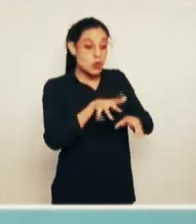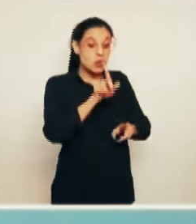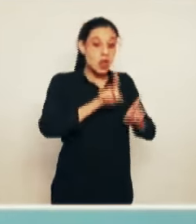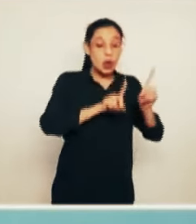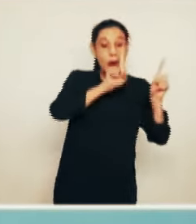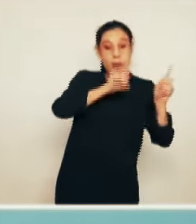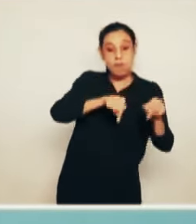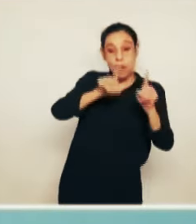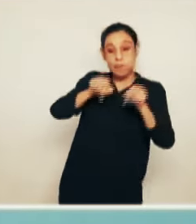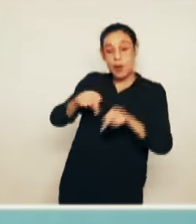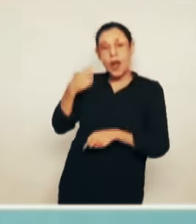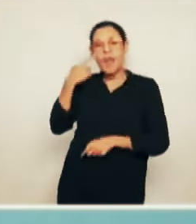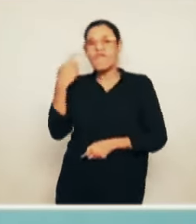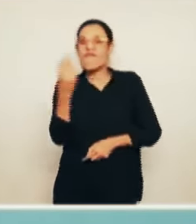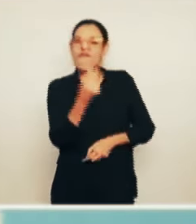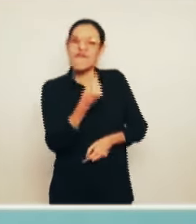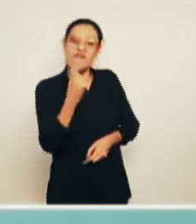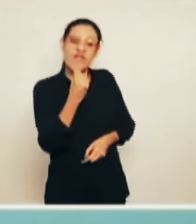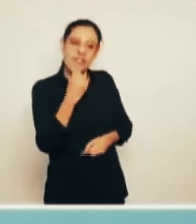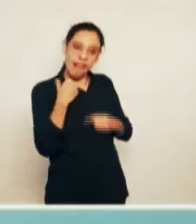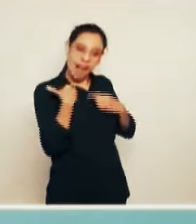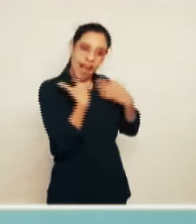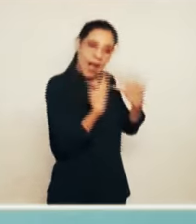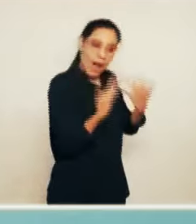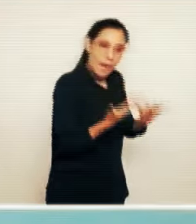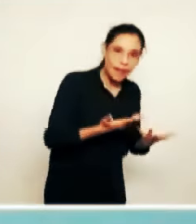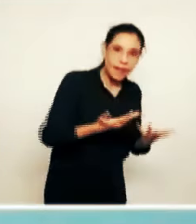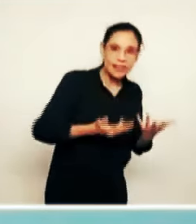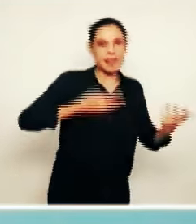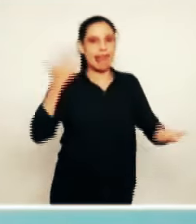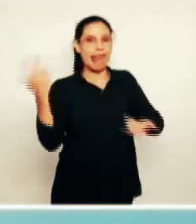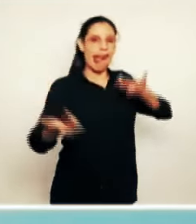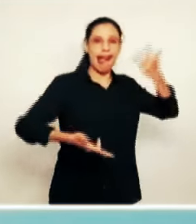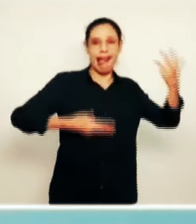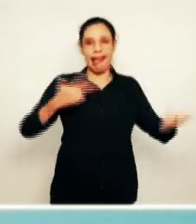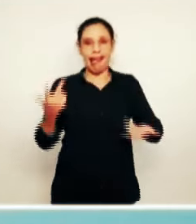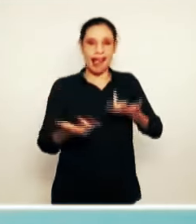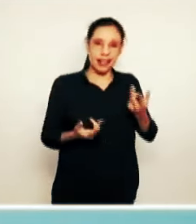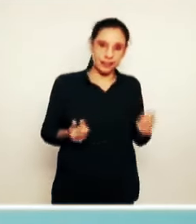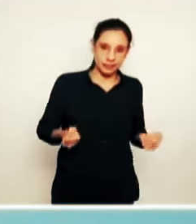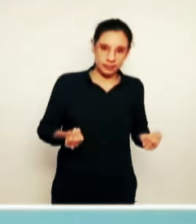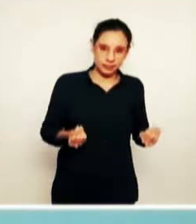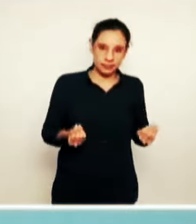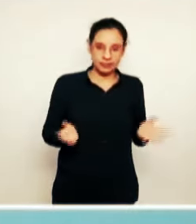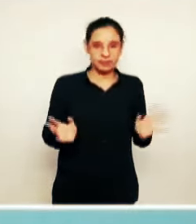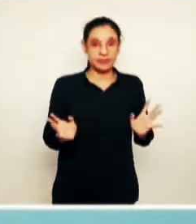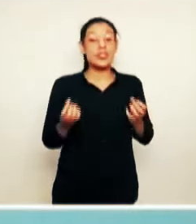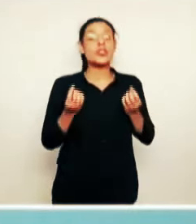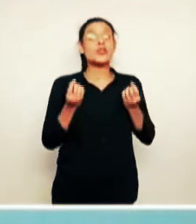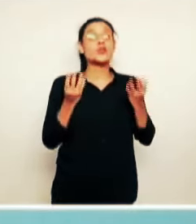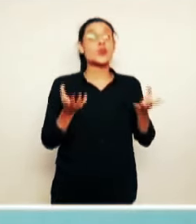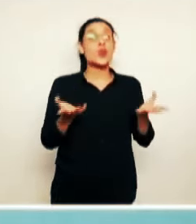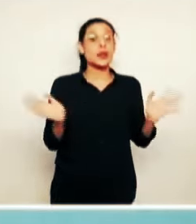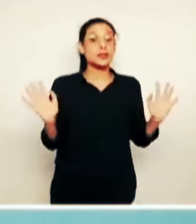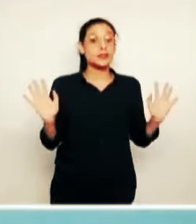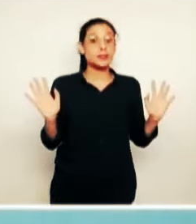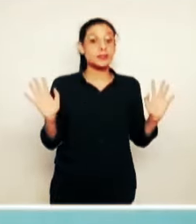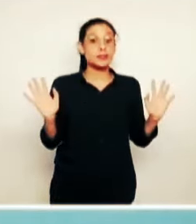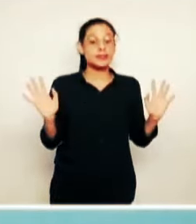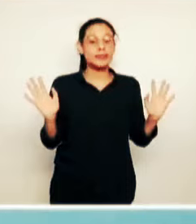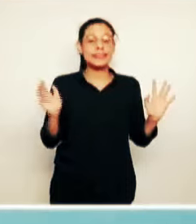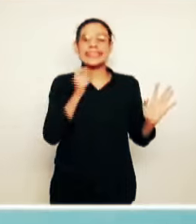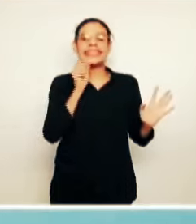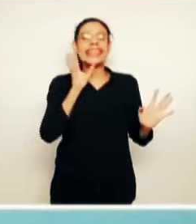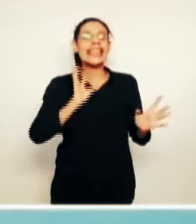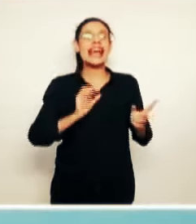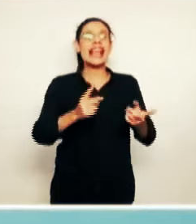yo digo, instalan cosas que no son. Miren, Si de algo creo que debíamos replantearnos